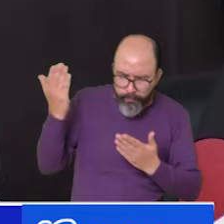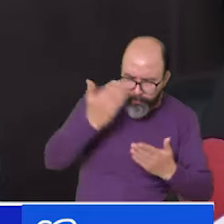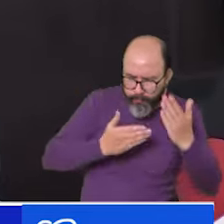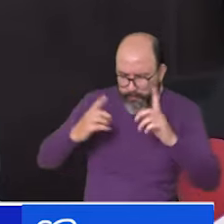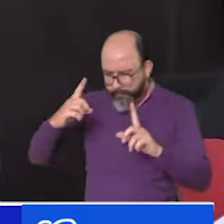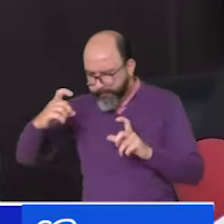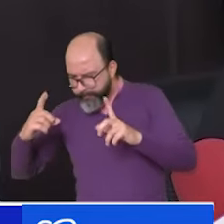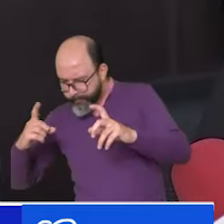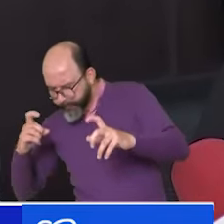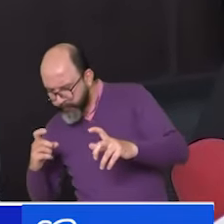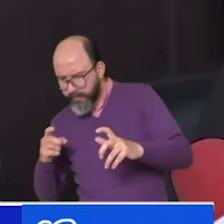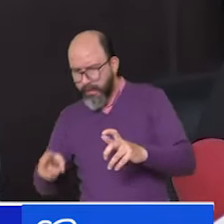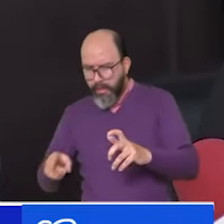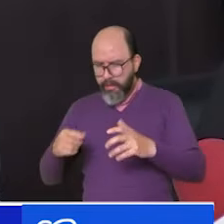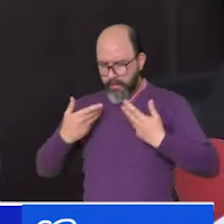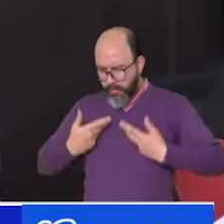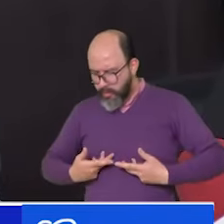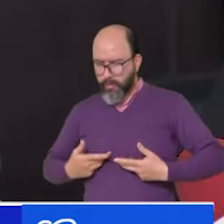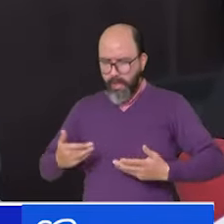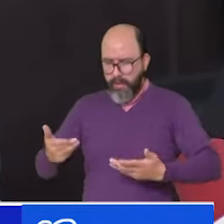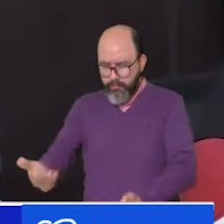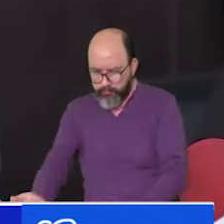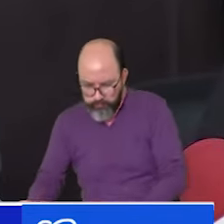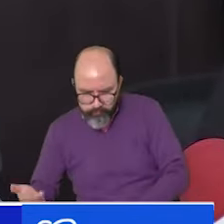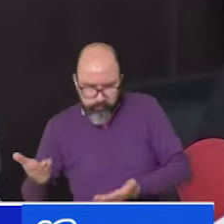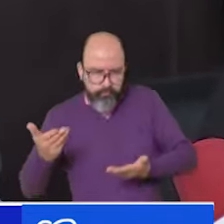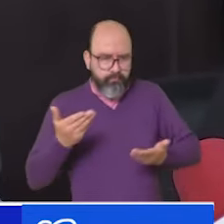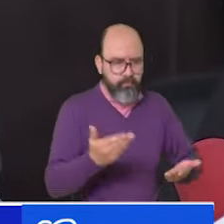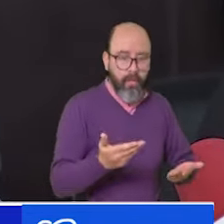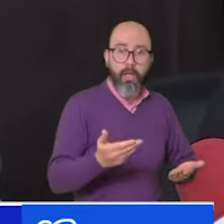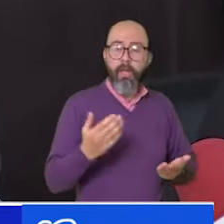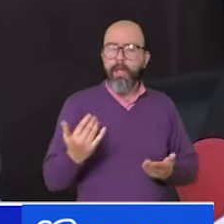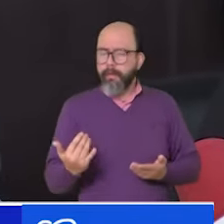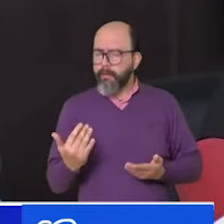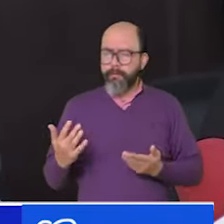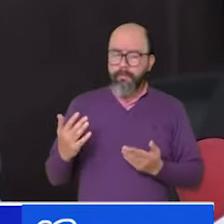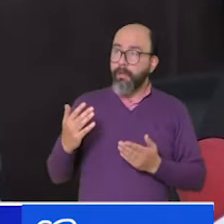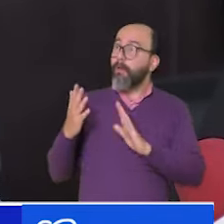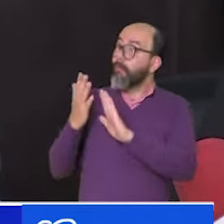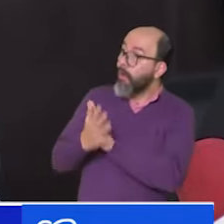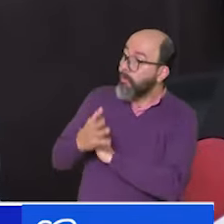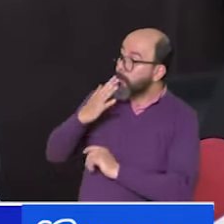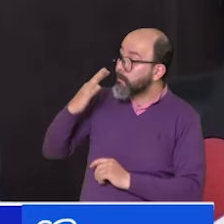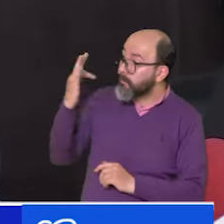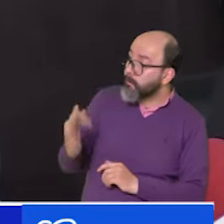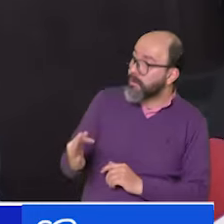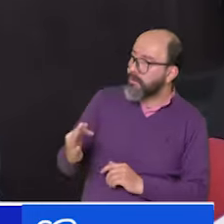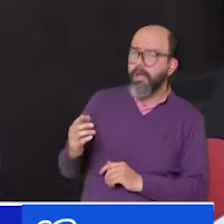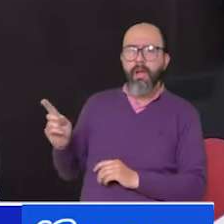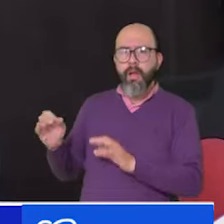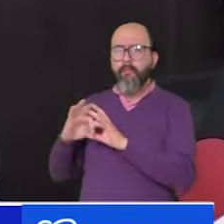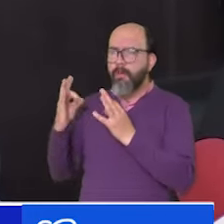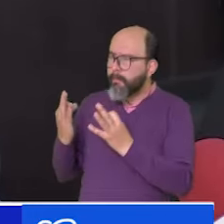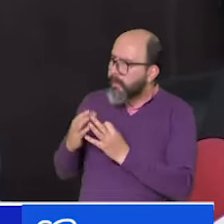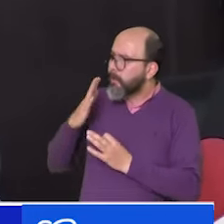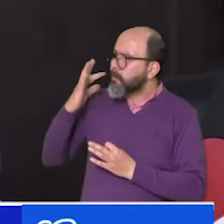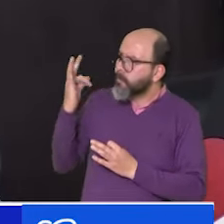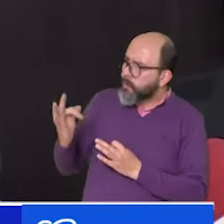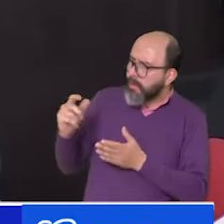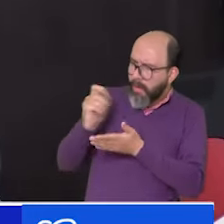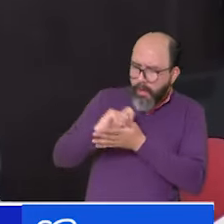hechos, identificación. Y hay también, digamos, una información testimonial por parte de los familiares que se está evaluando